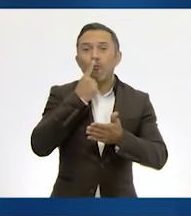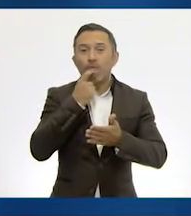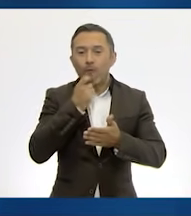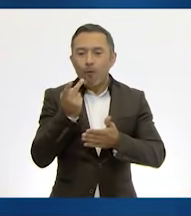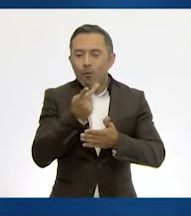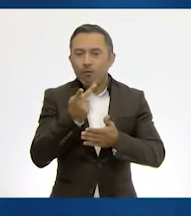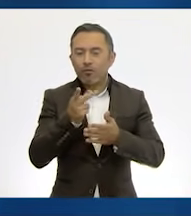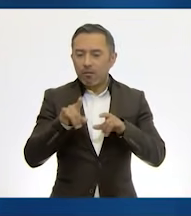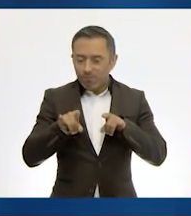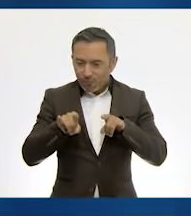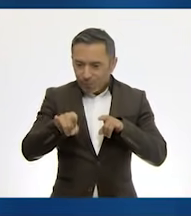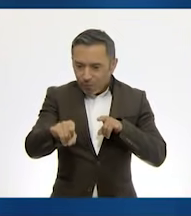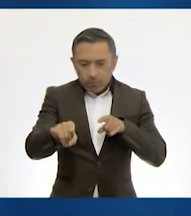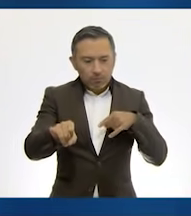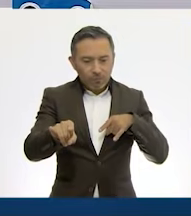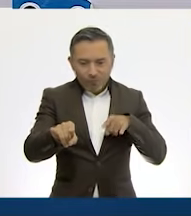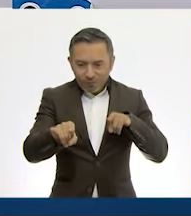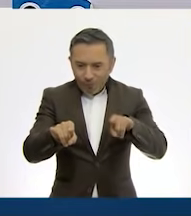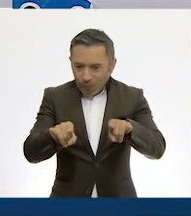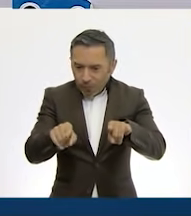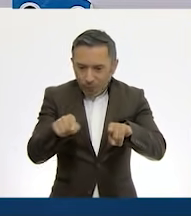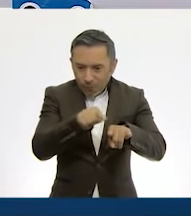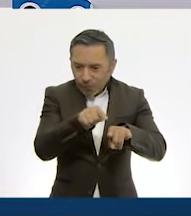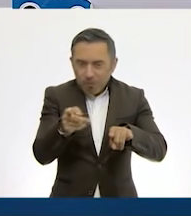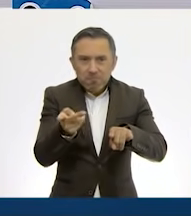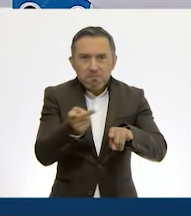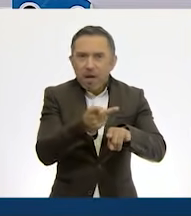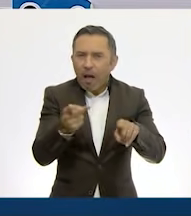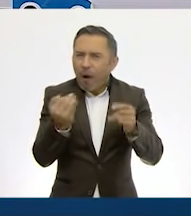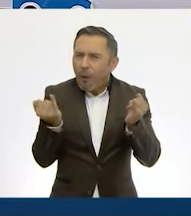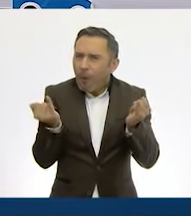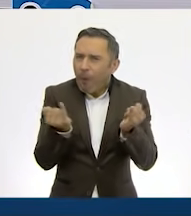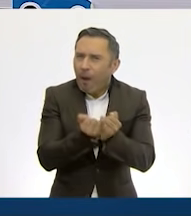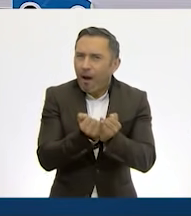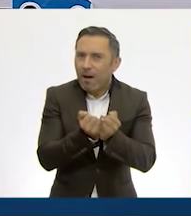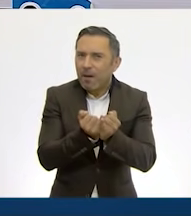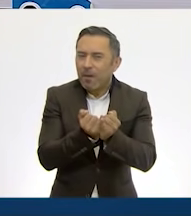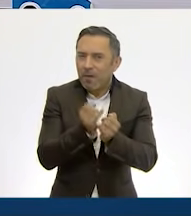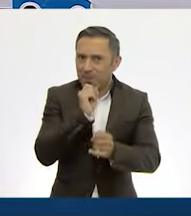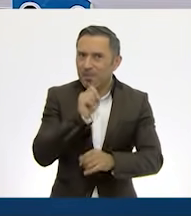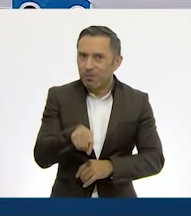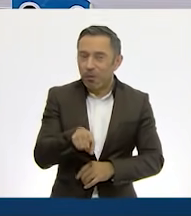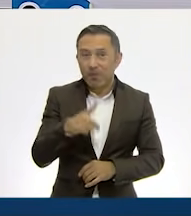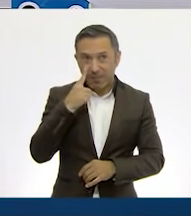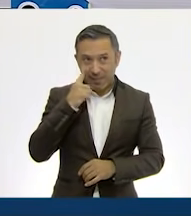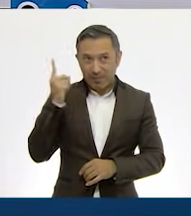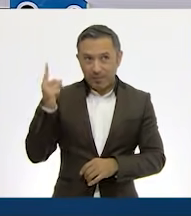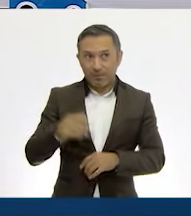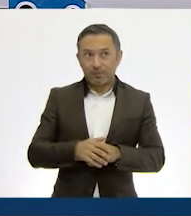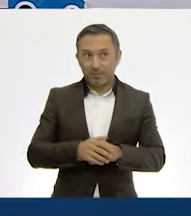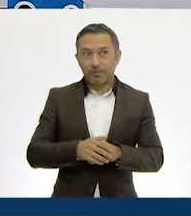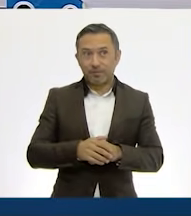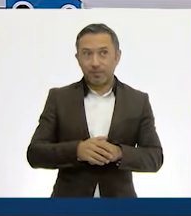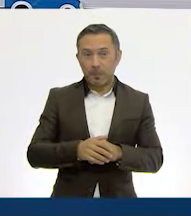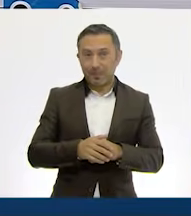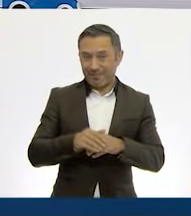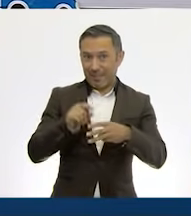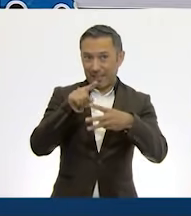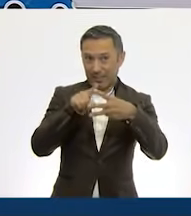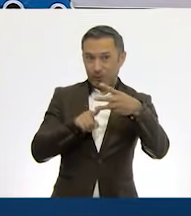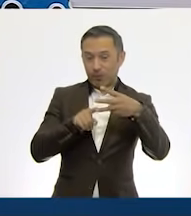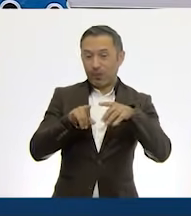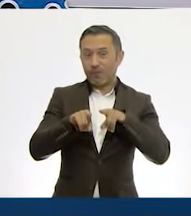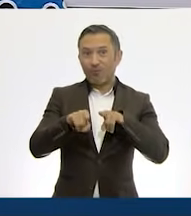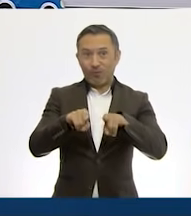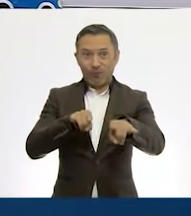avanzando exactamente lo mismo. Bueno, veamos cómo van, pues, las distancias, así ya, de los coches que hemos avanzado hasta